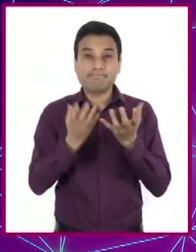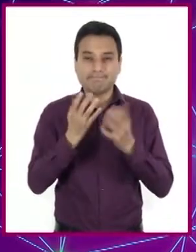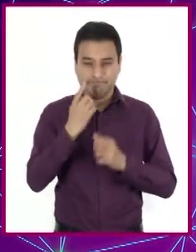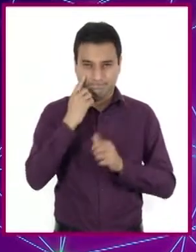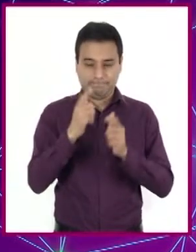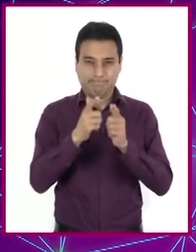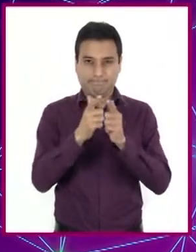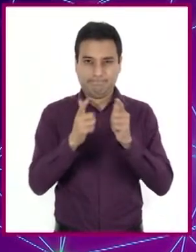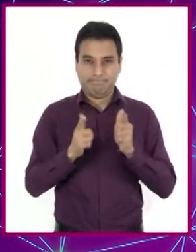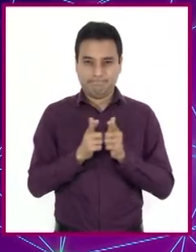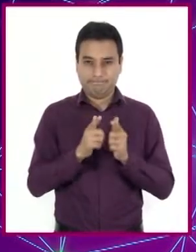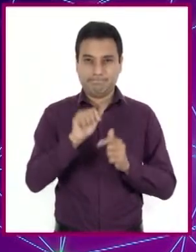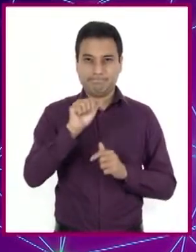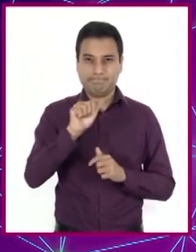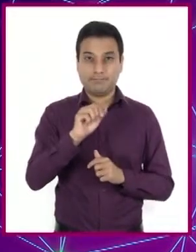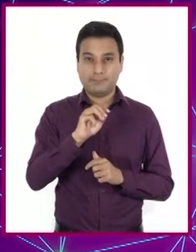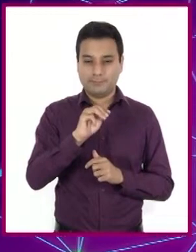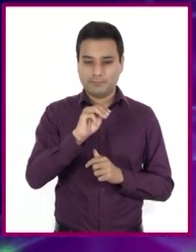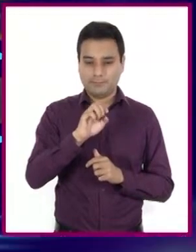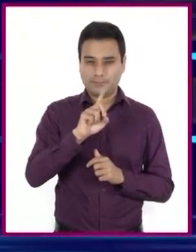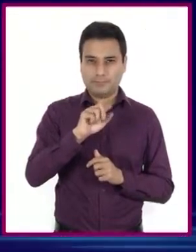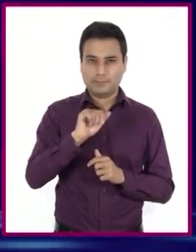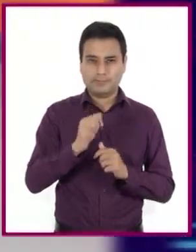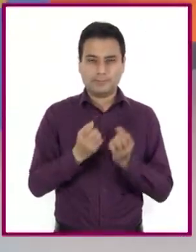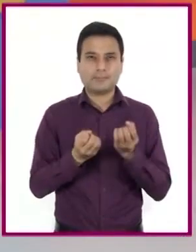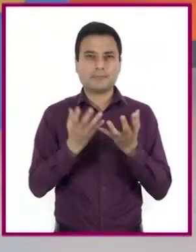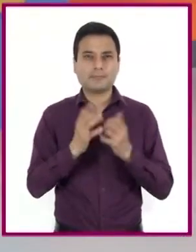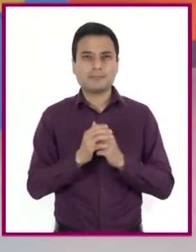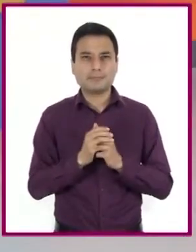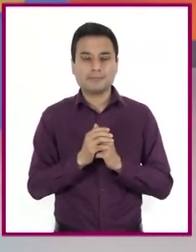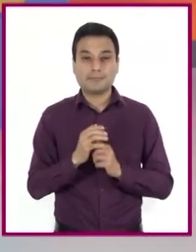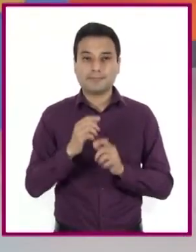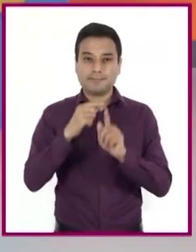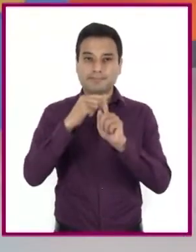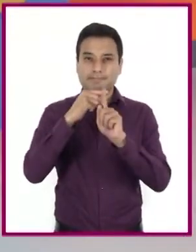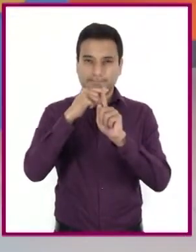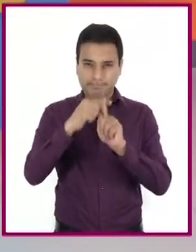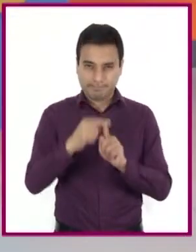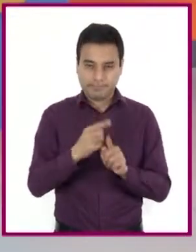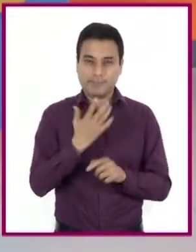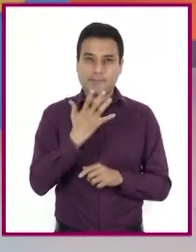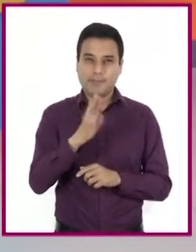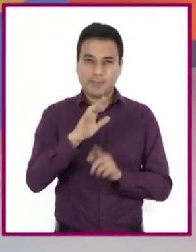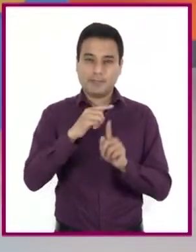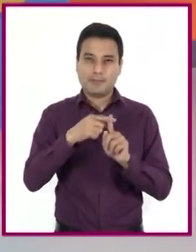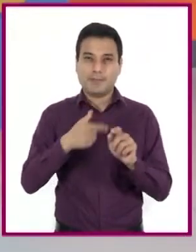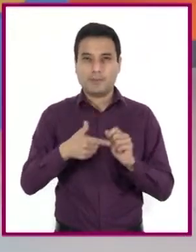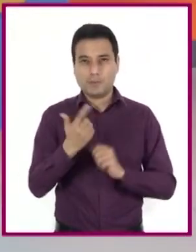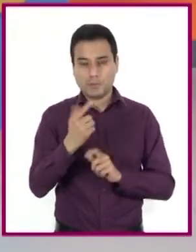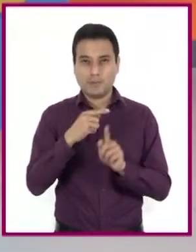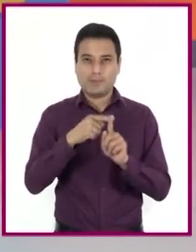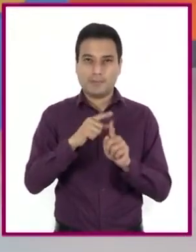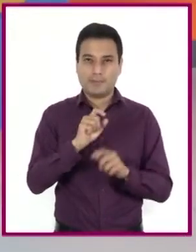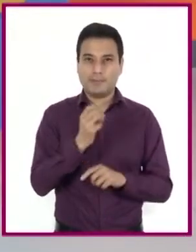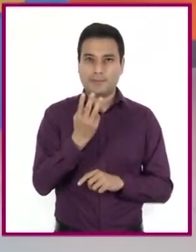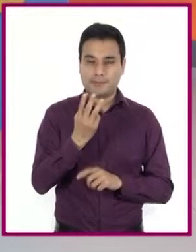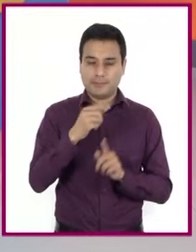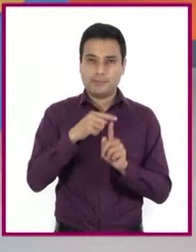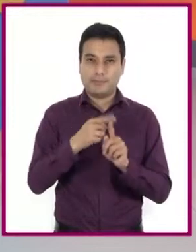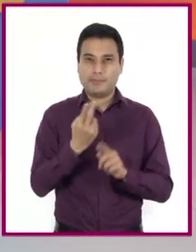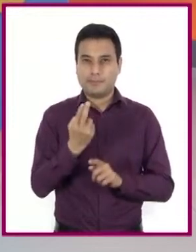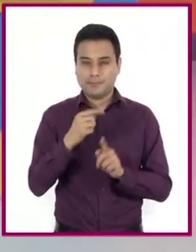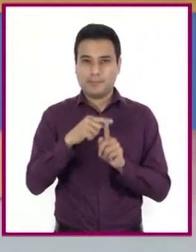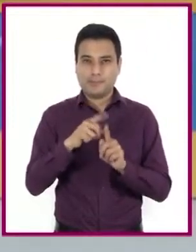A, la media aritmética es la suma de 10 más 12 más 23 más 25 más